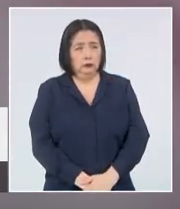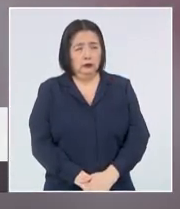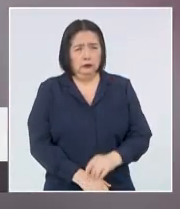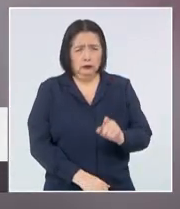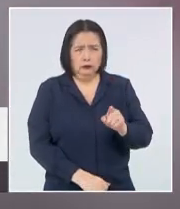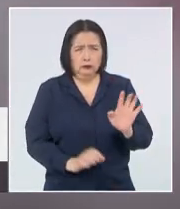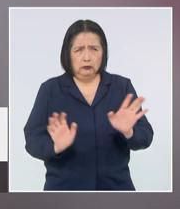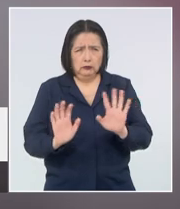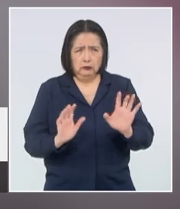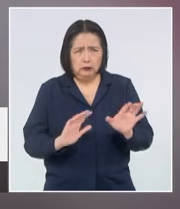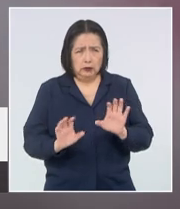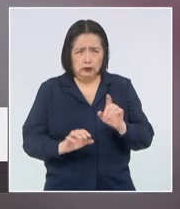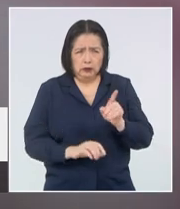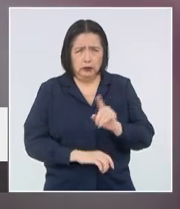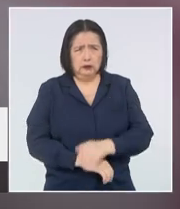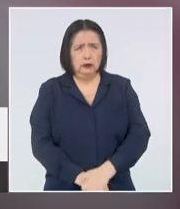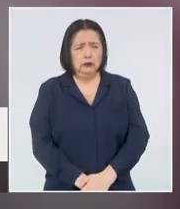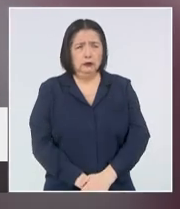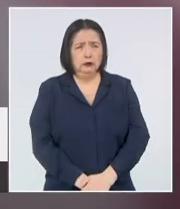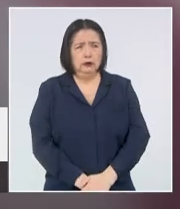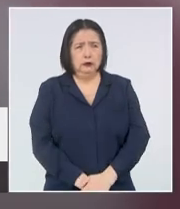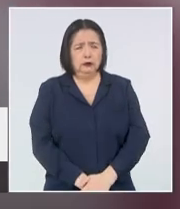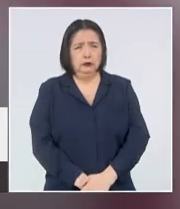hagas eso.